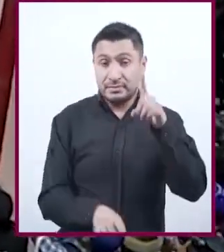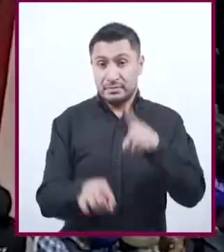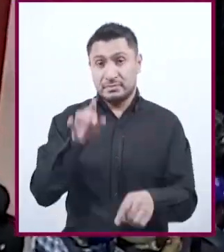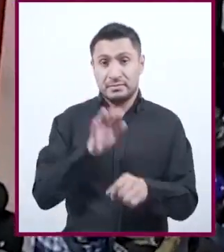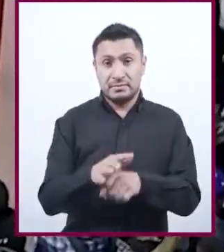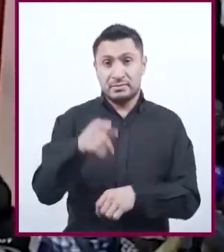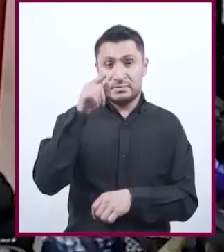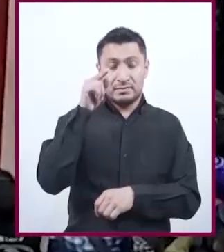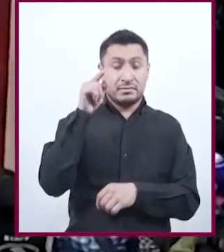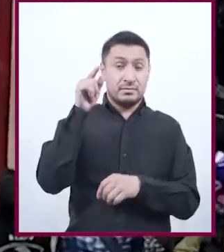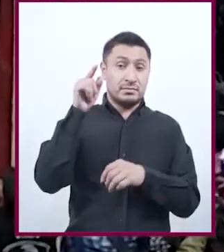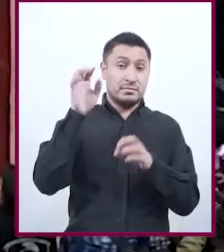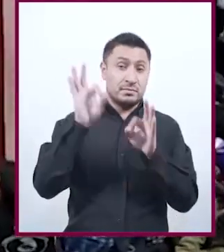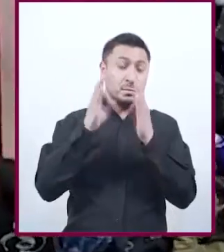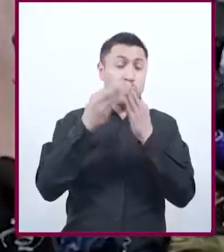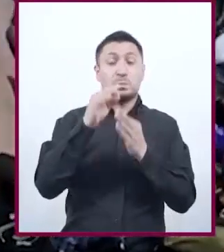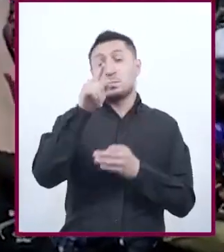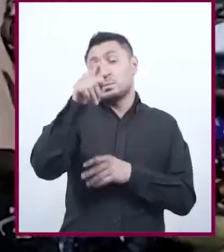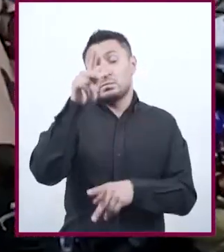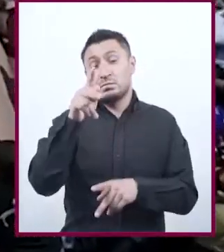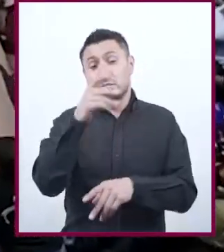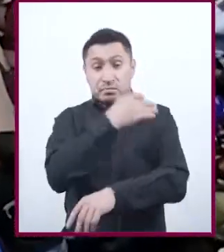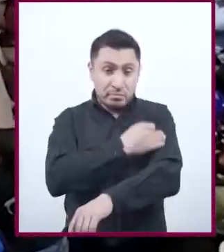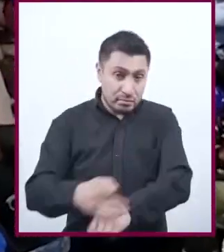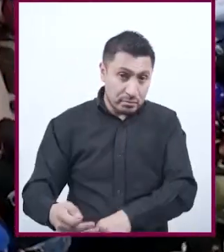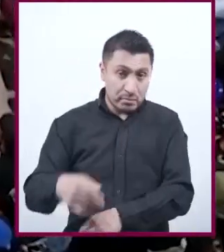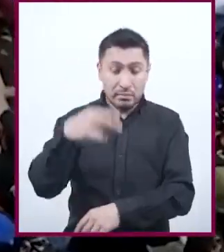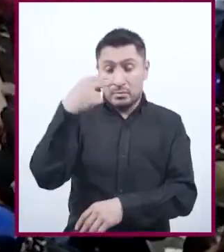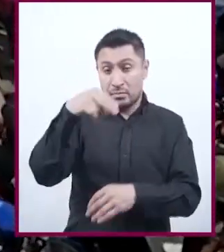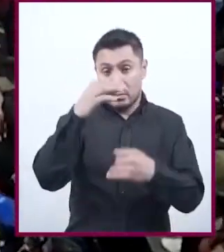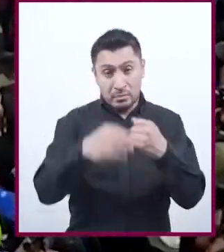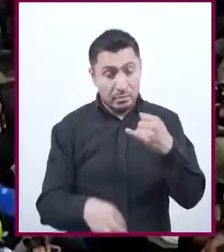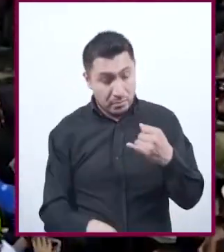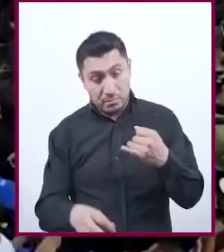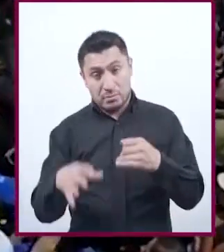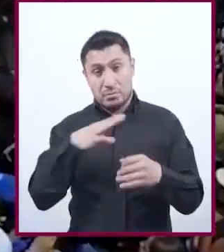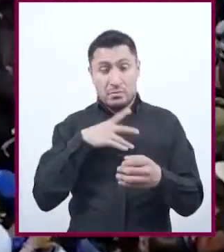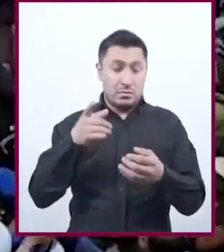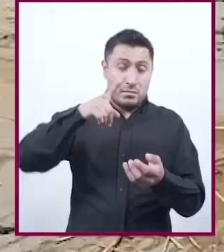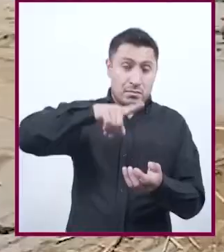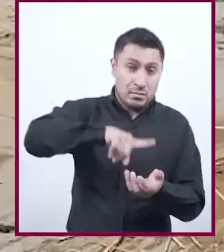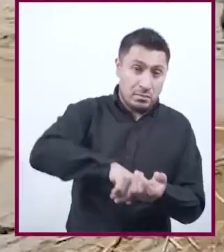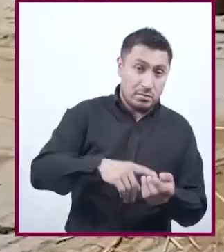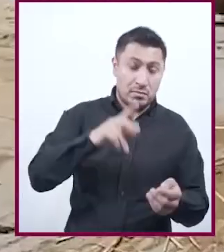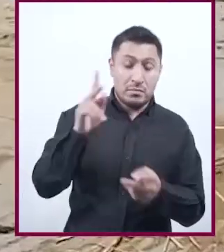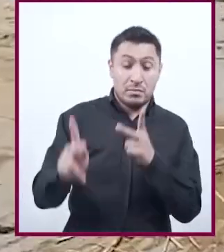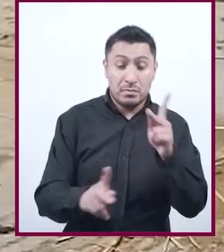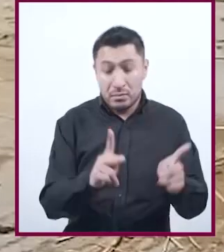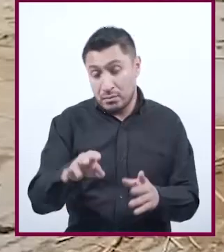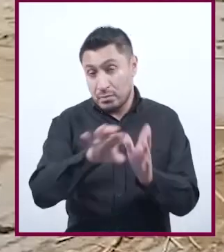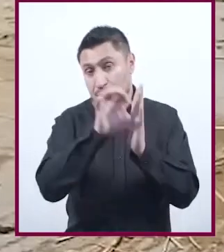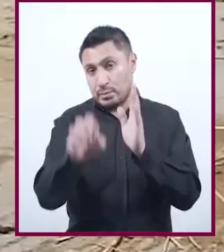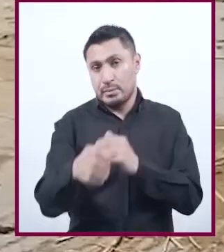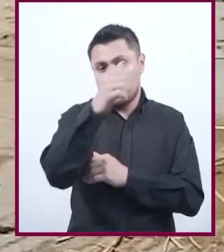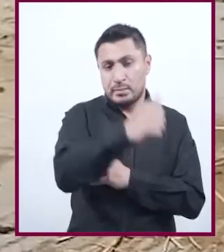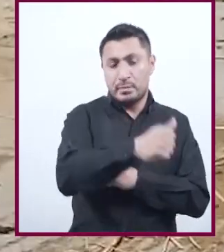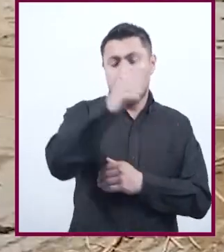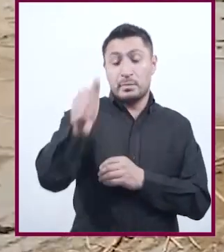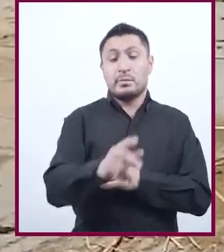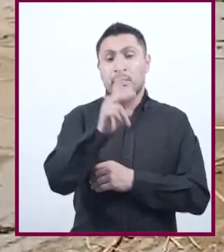cierto apellido, que pertenezcan a cierto barrio. Por ejemplo, cada barrio se organiza de cada caída, por ejemplo,